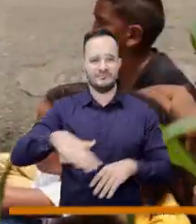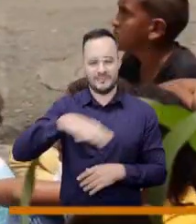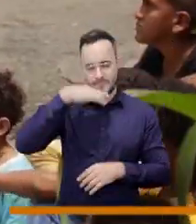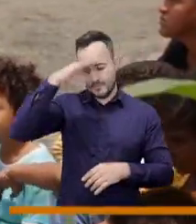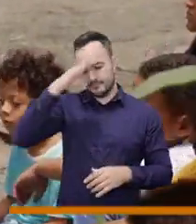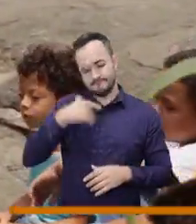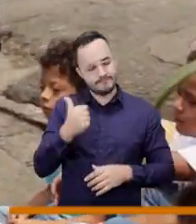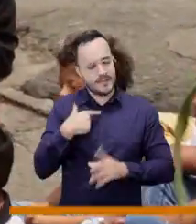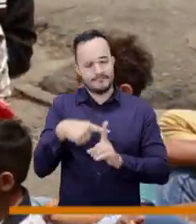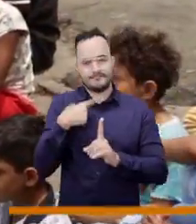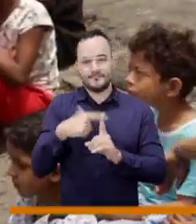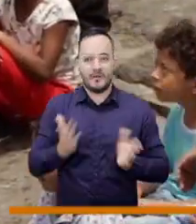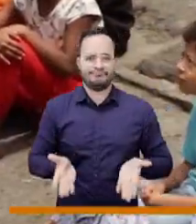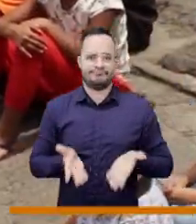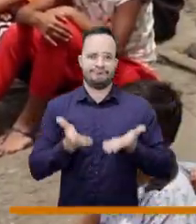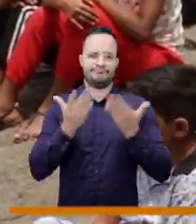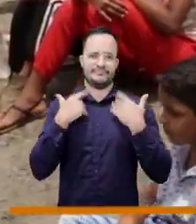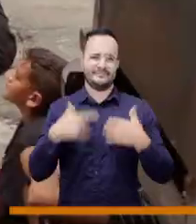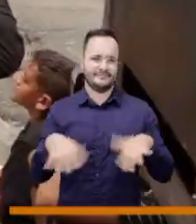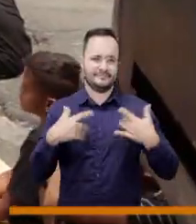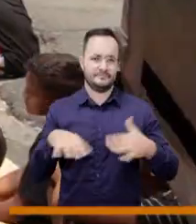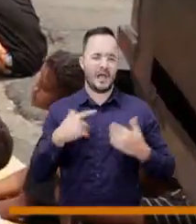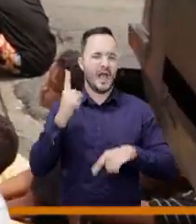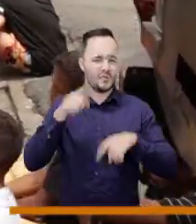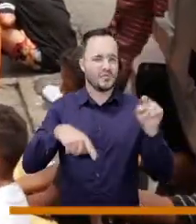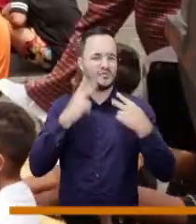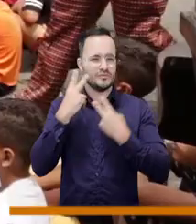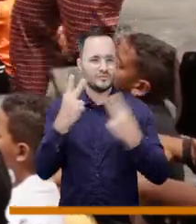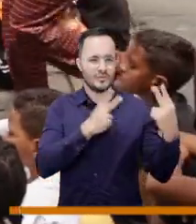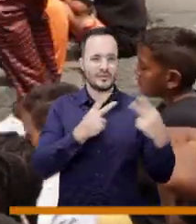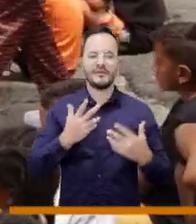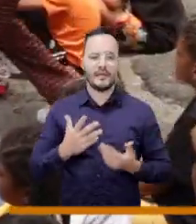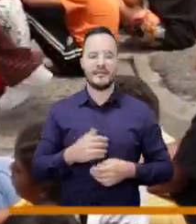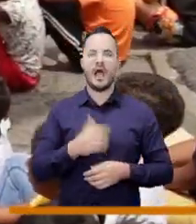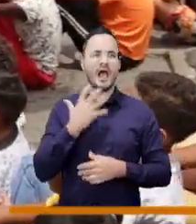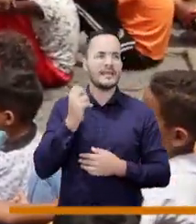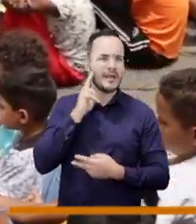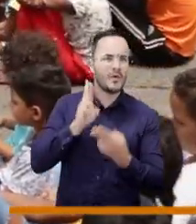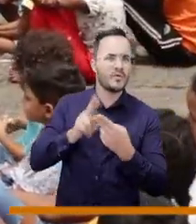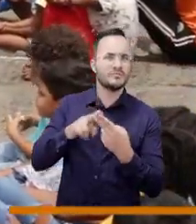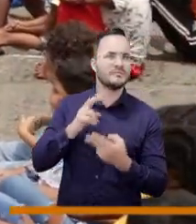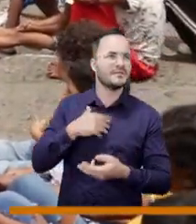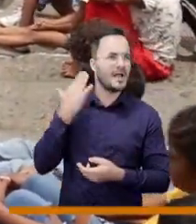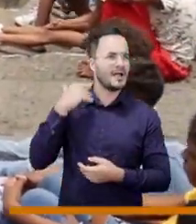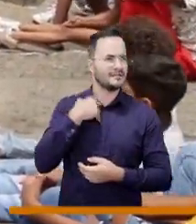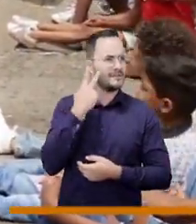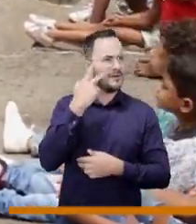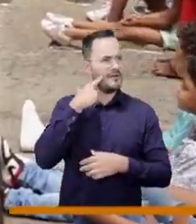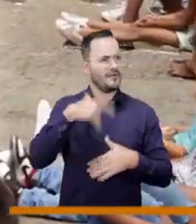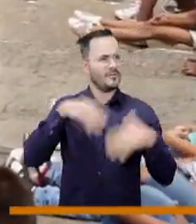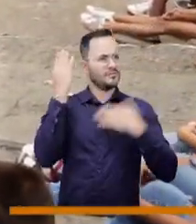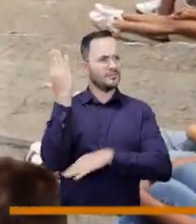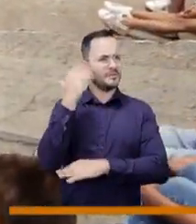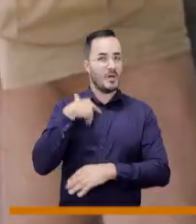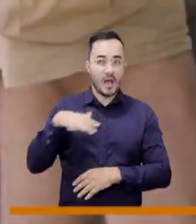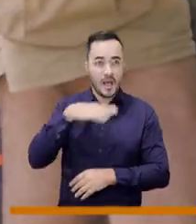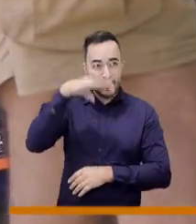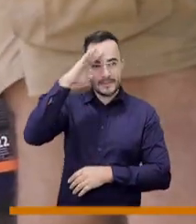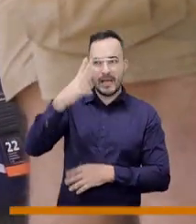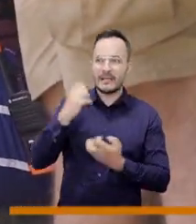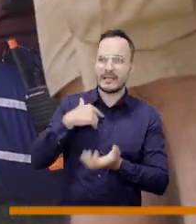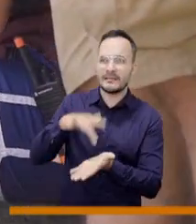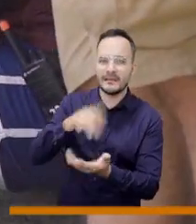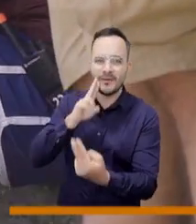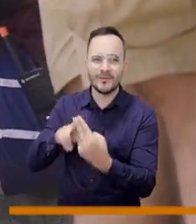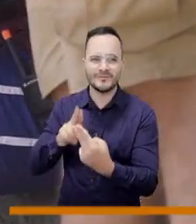la internacionalización y también el turismo, porque mucha gente quiere venir a Medellín a ver dónde se hicieron las películas que más les gusta.